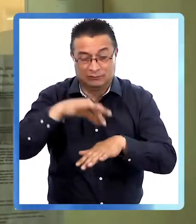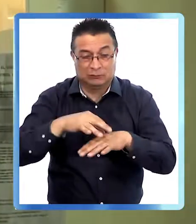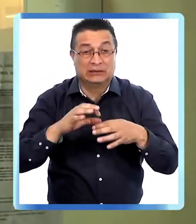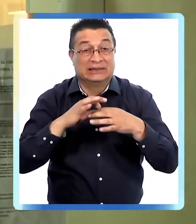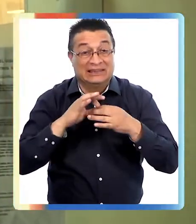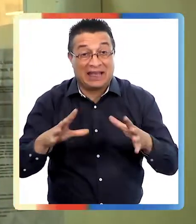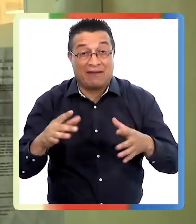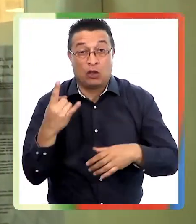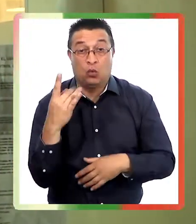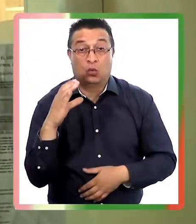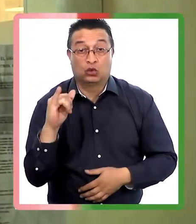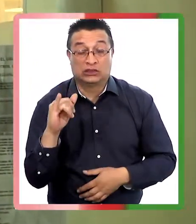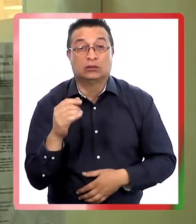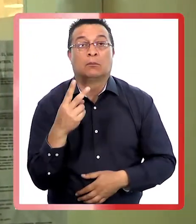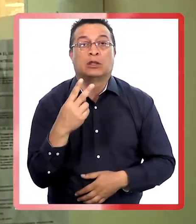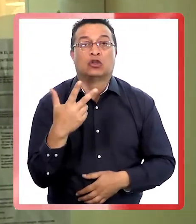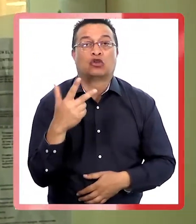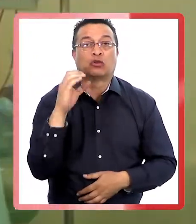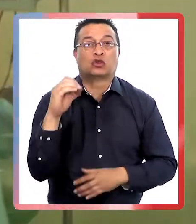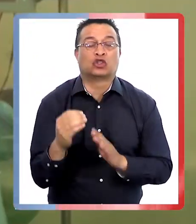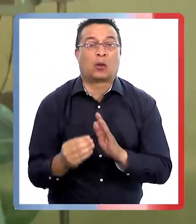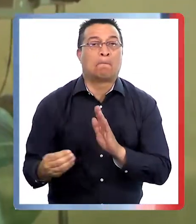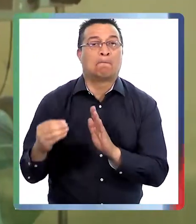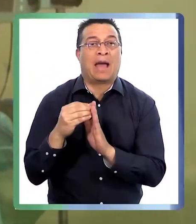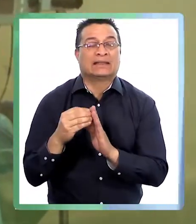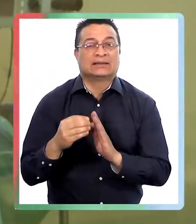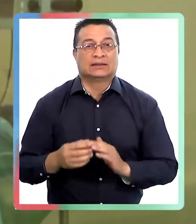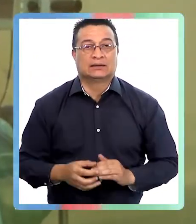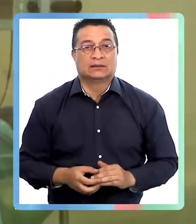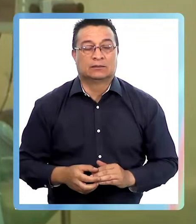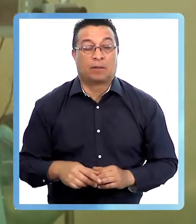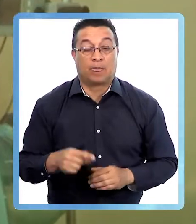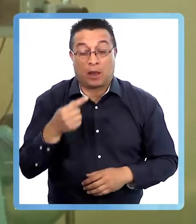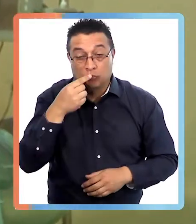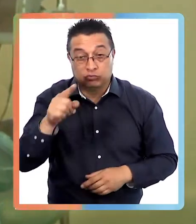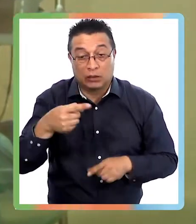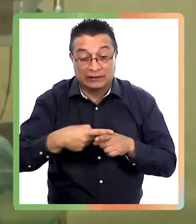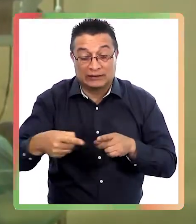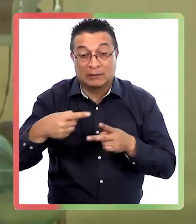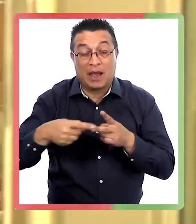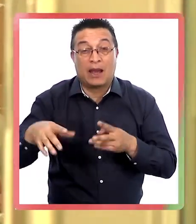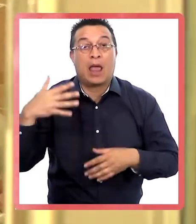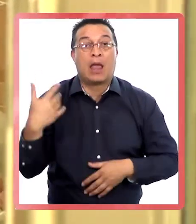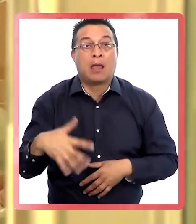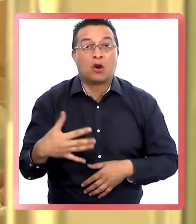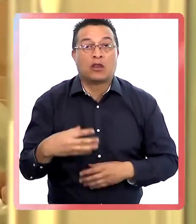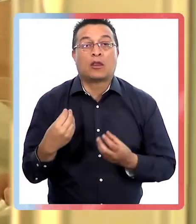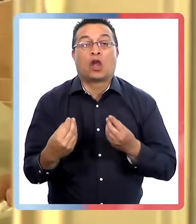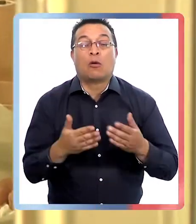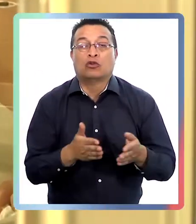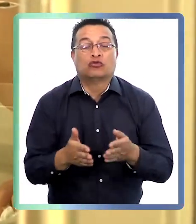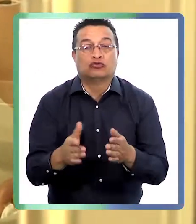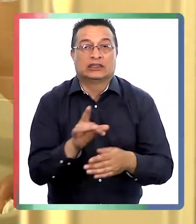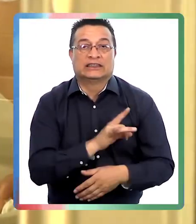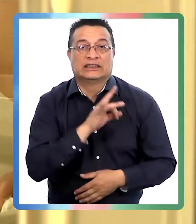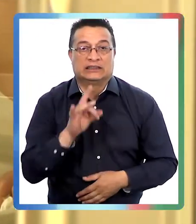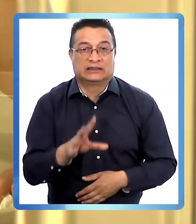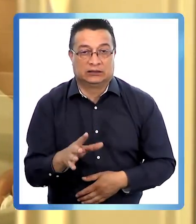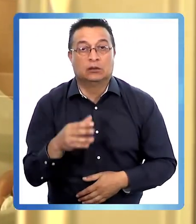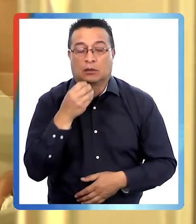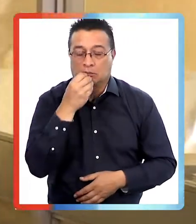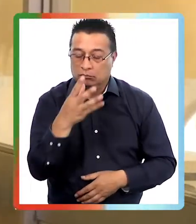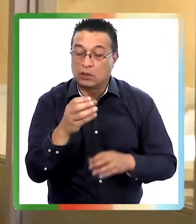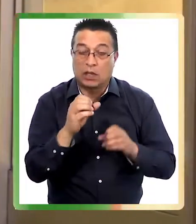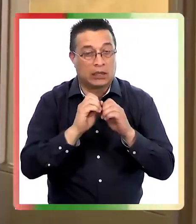UCI han subido en 28%. Las próximas semanas serán claves para el comportamiento de la pandemia en Chile. Eso quiero